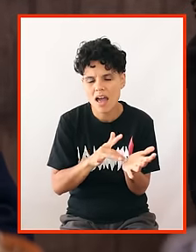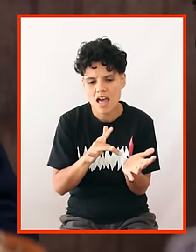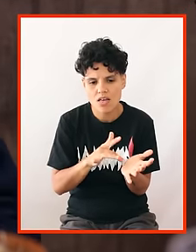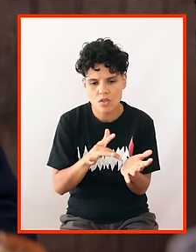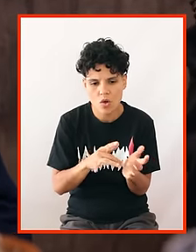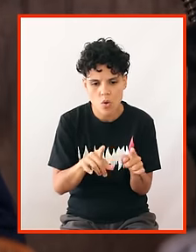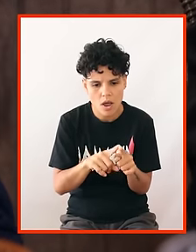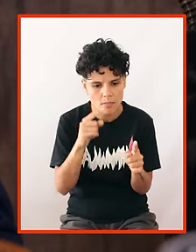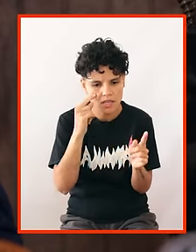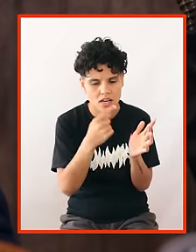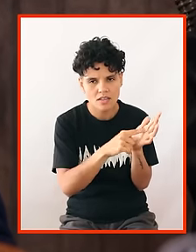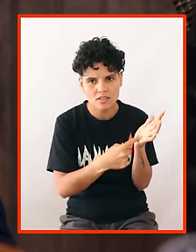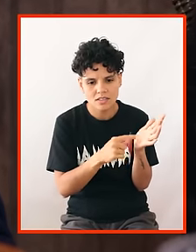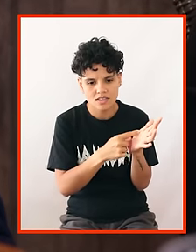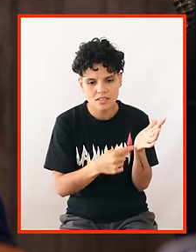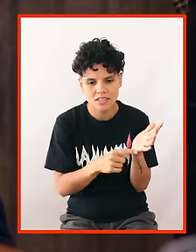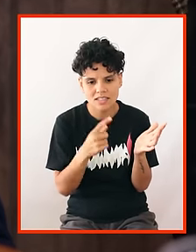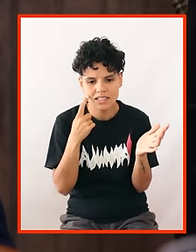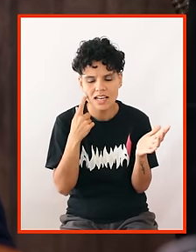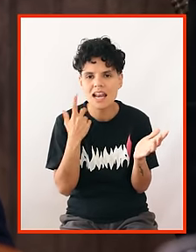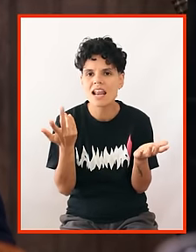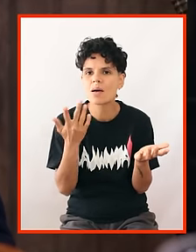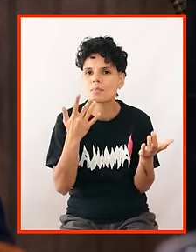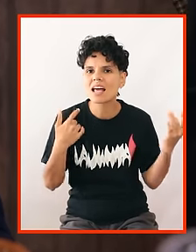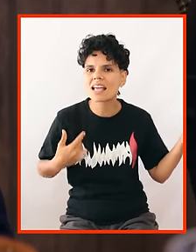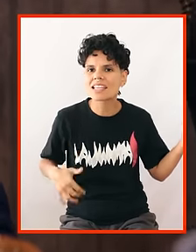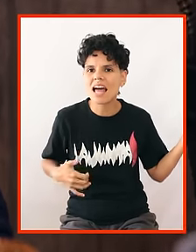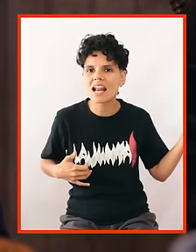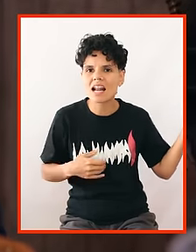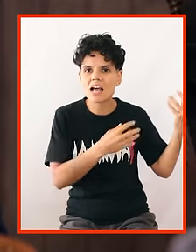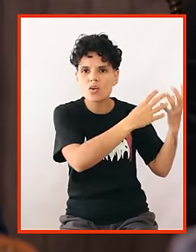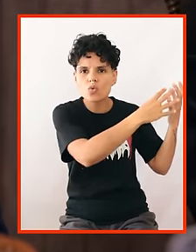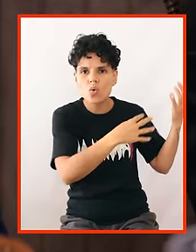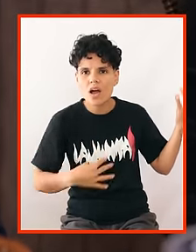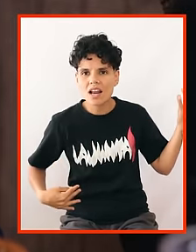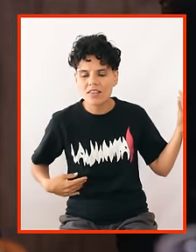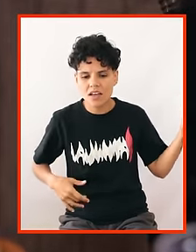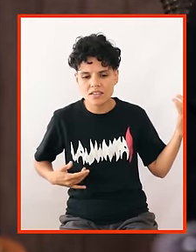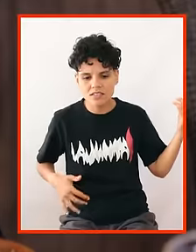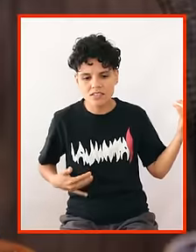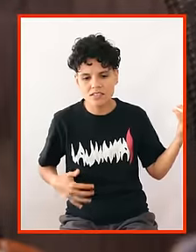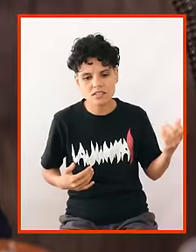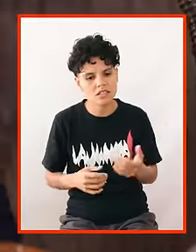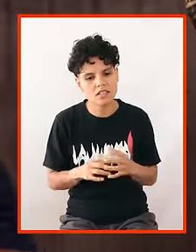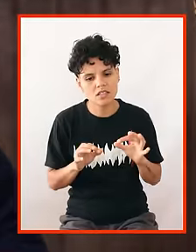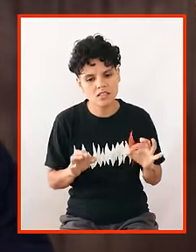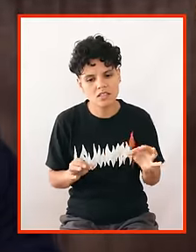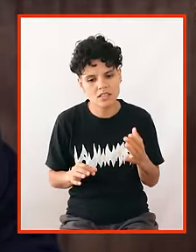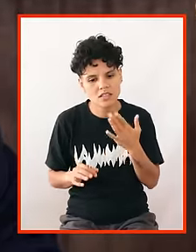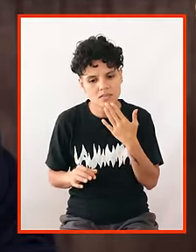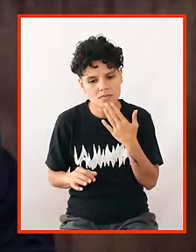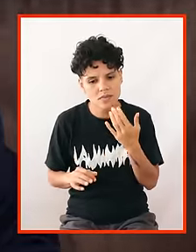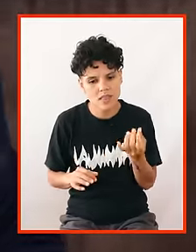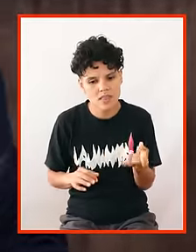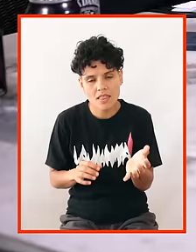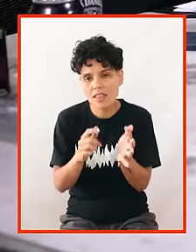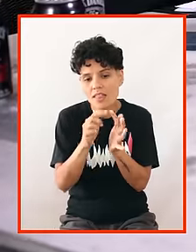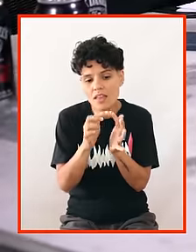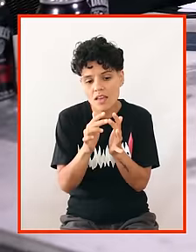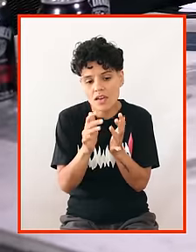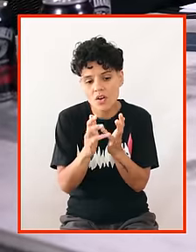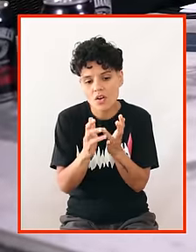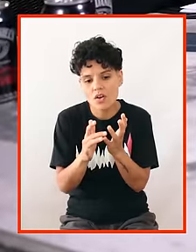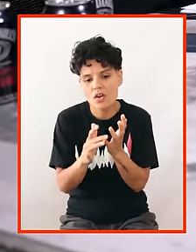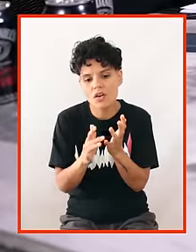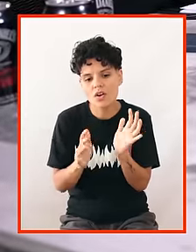marcados. Como la... ¿Aquí todavía tengo? La guitarra. Claro, las cuerdas de la guitarra. Fue sí, terrible. Hasta ahí no me llegó el... Tenía hoyito en